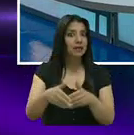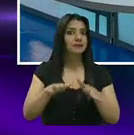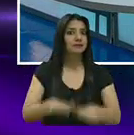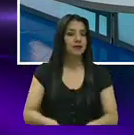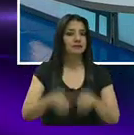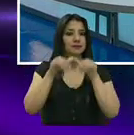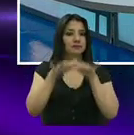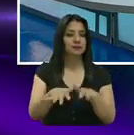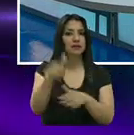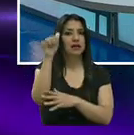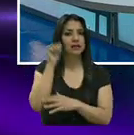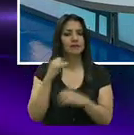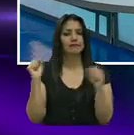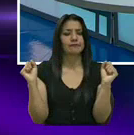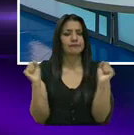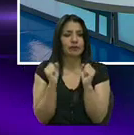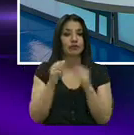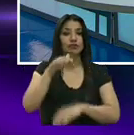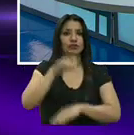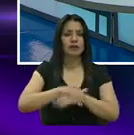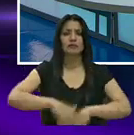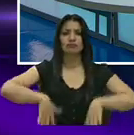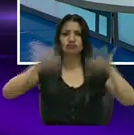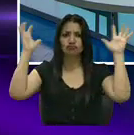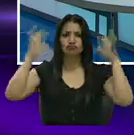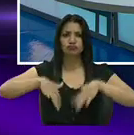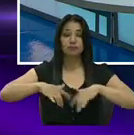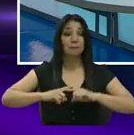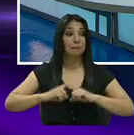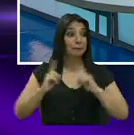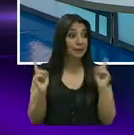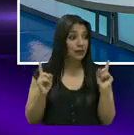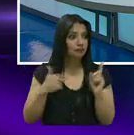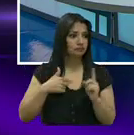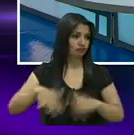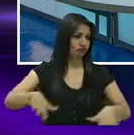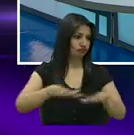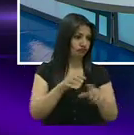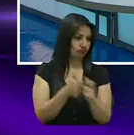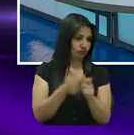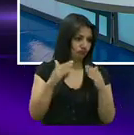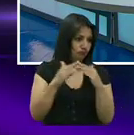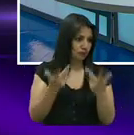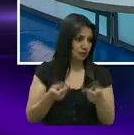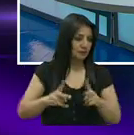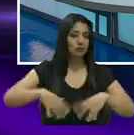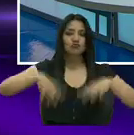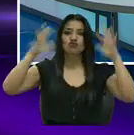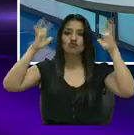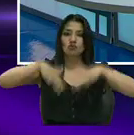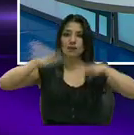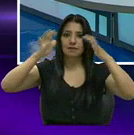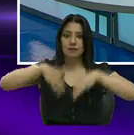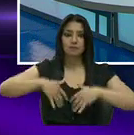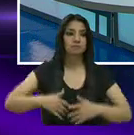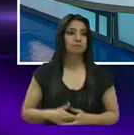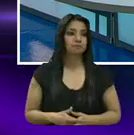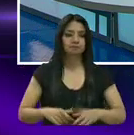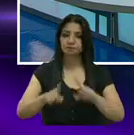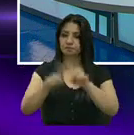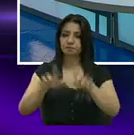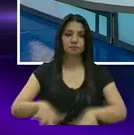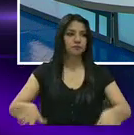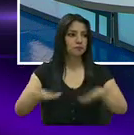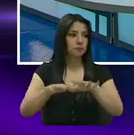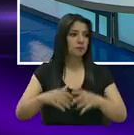capital ayer hizo mucho frío por la tarde y llovió bastante fuerte por mi sector por donde vivo también estaba lloviendo por la resolución con el